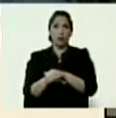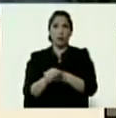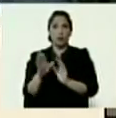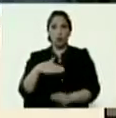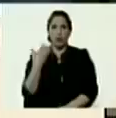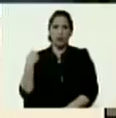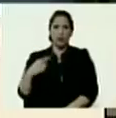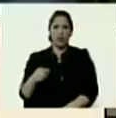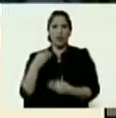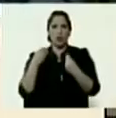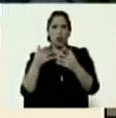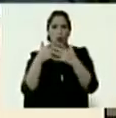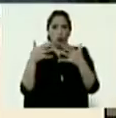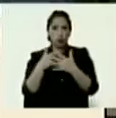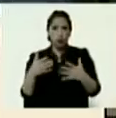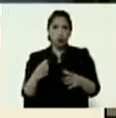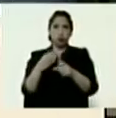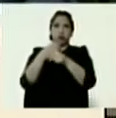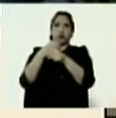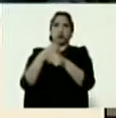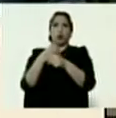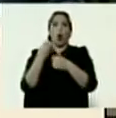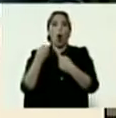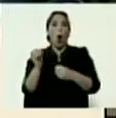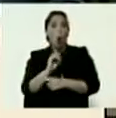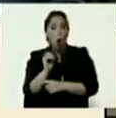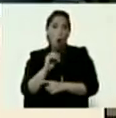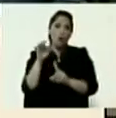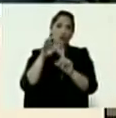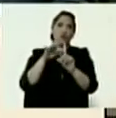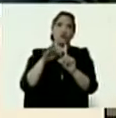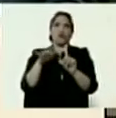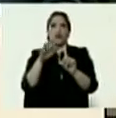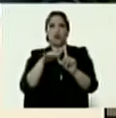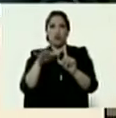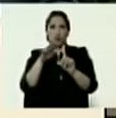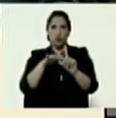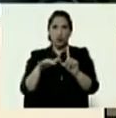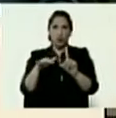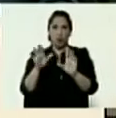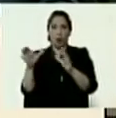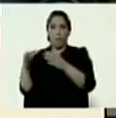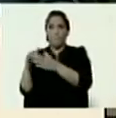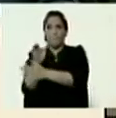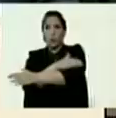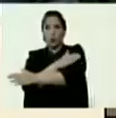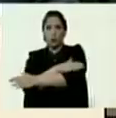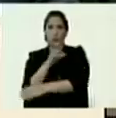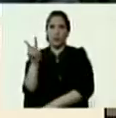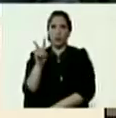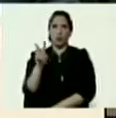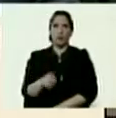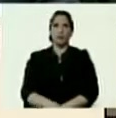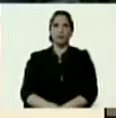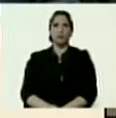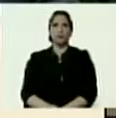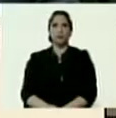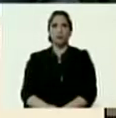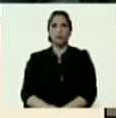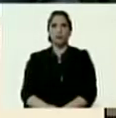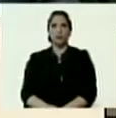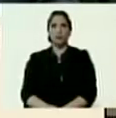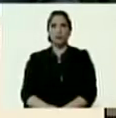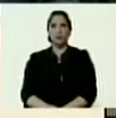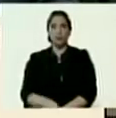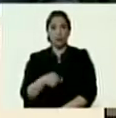como un documento de presión, como un documento de chantaje posteriormente a la derecha venezolana.